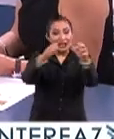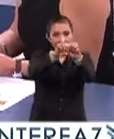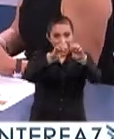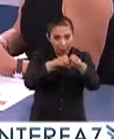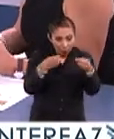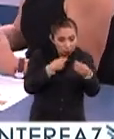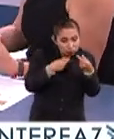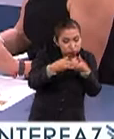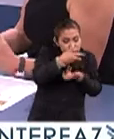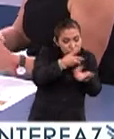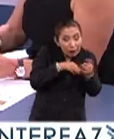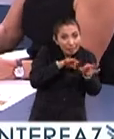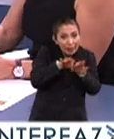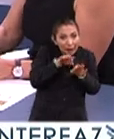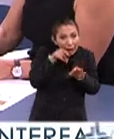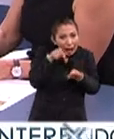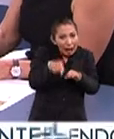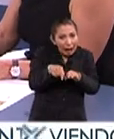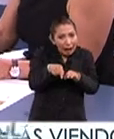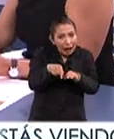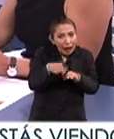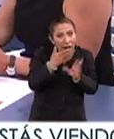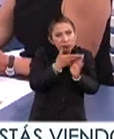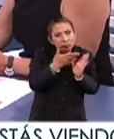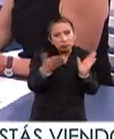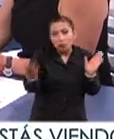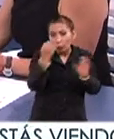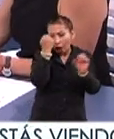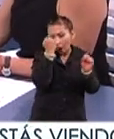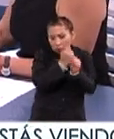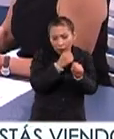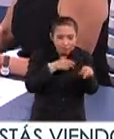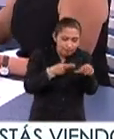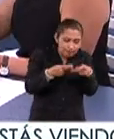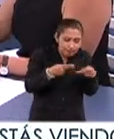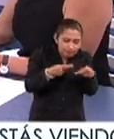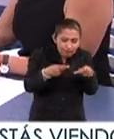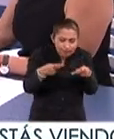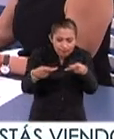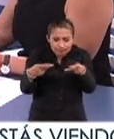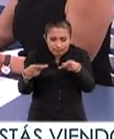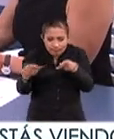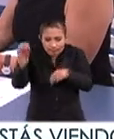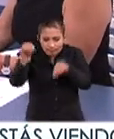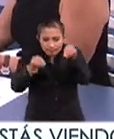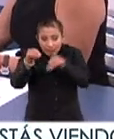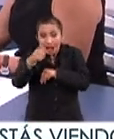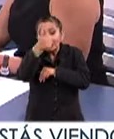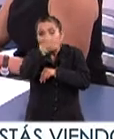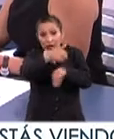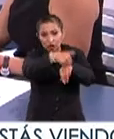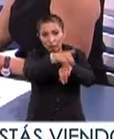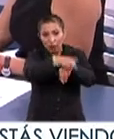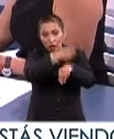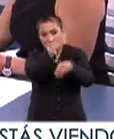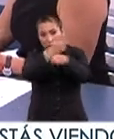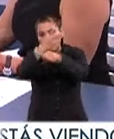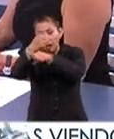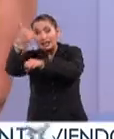equipo y trabajen durante todo el año para hacer los 6 números de la